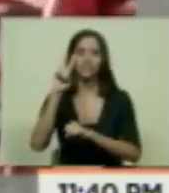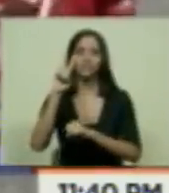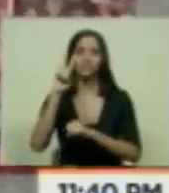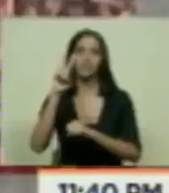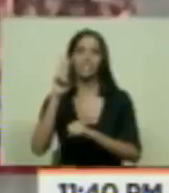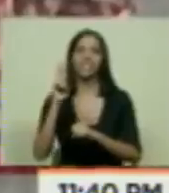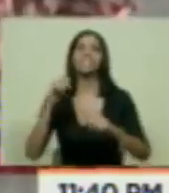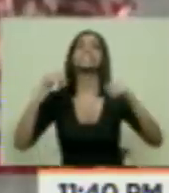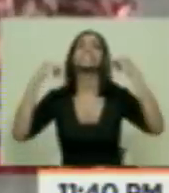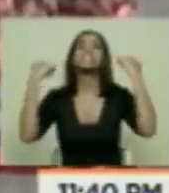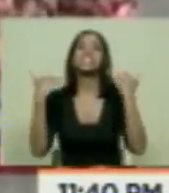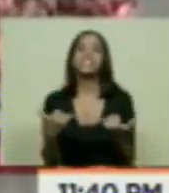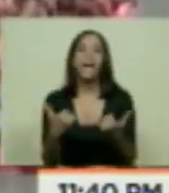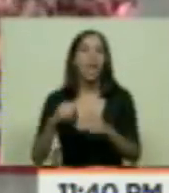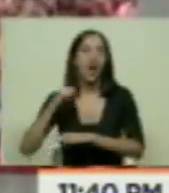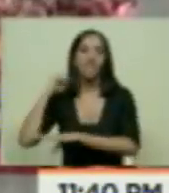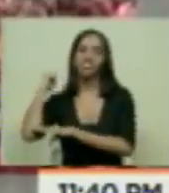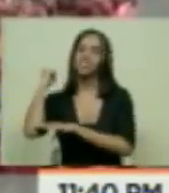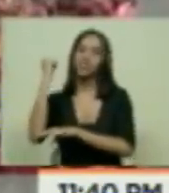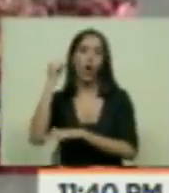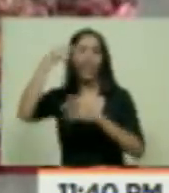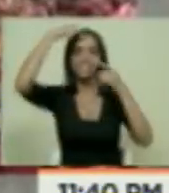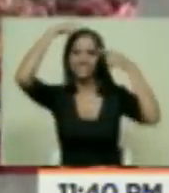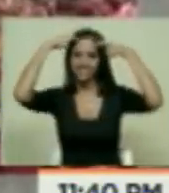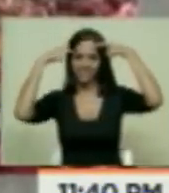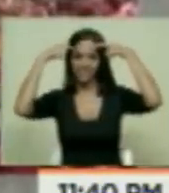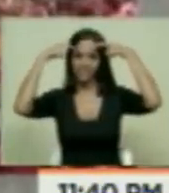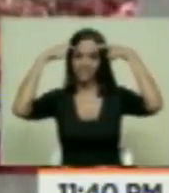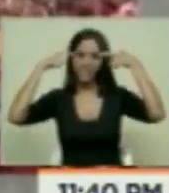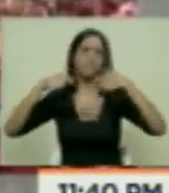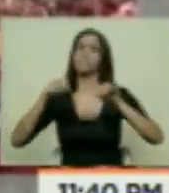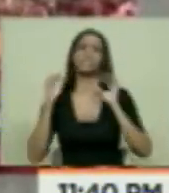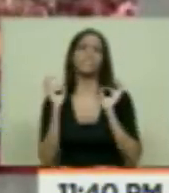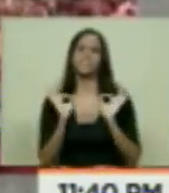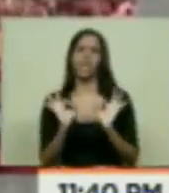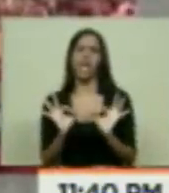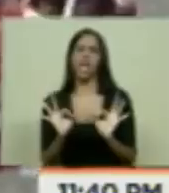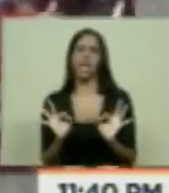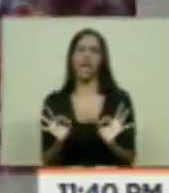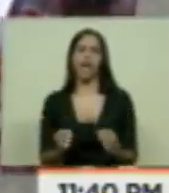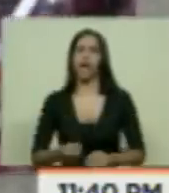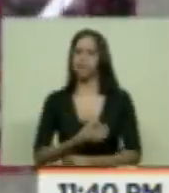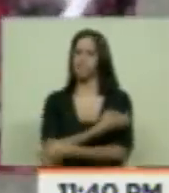ya la victoria de Chávez sea incuestionable.